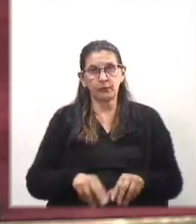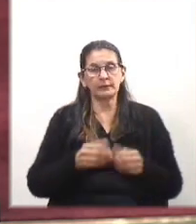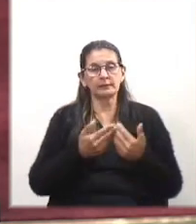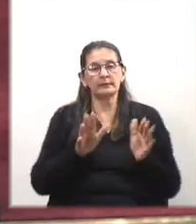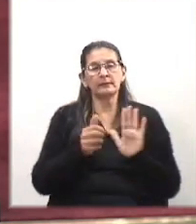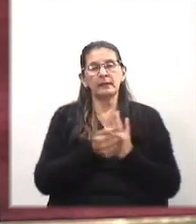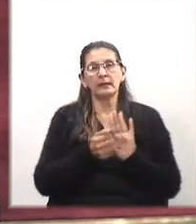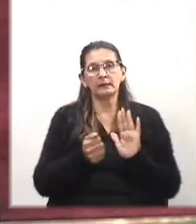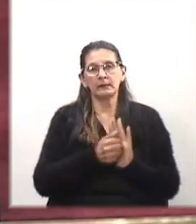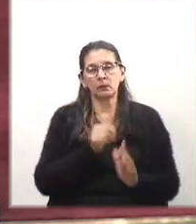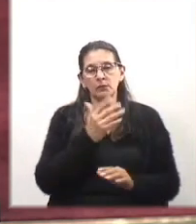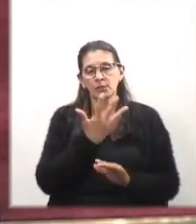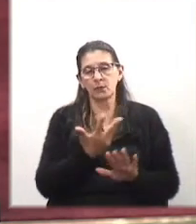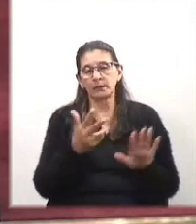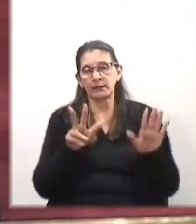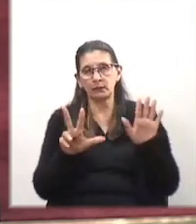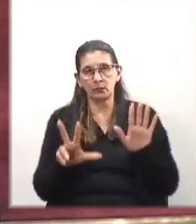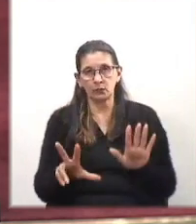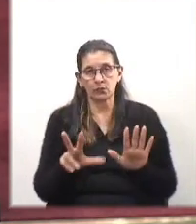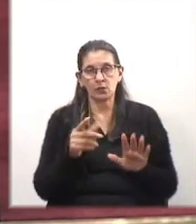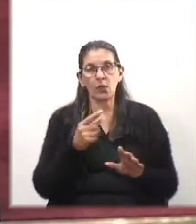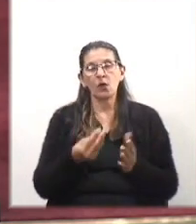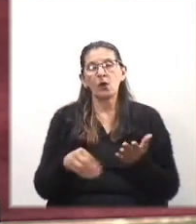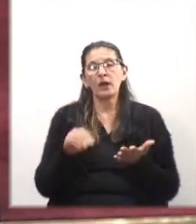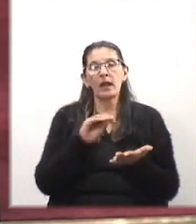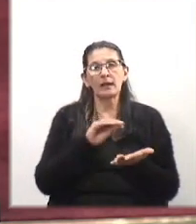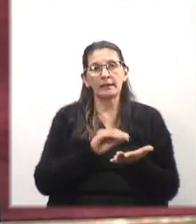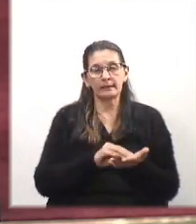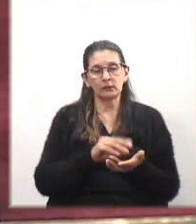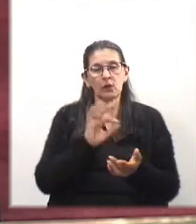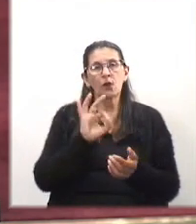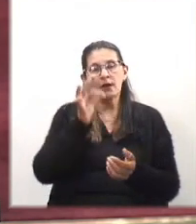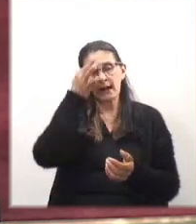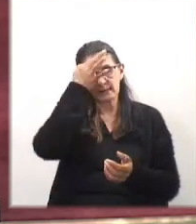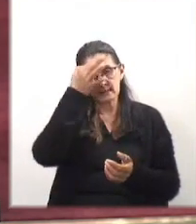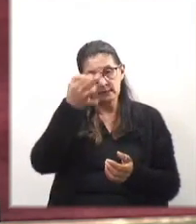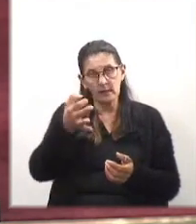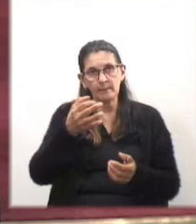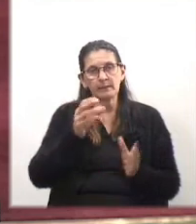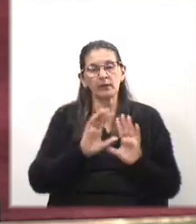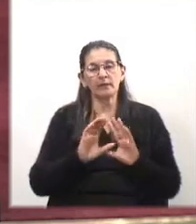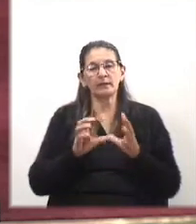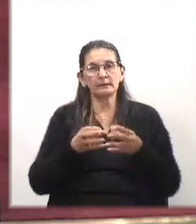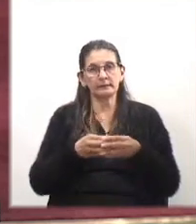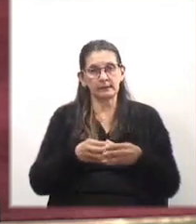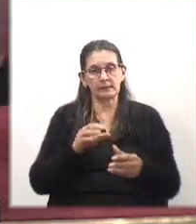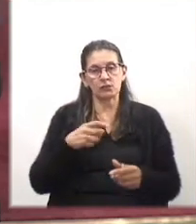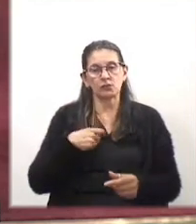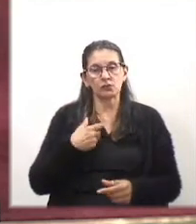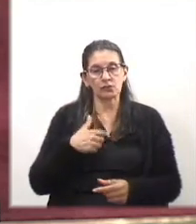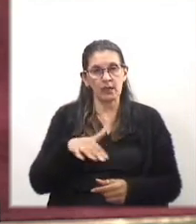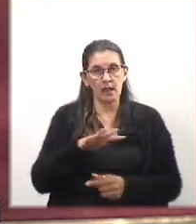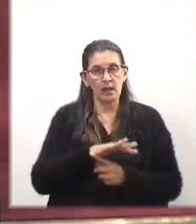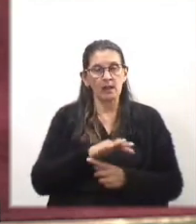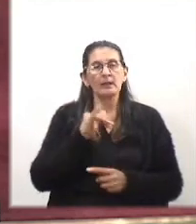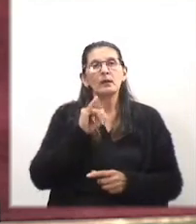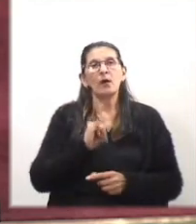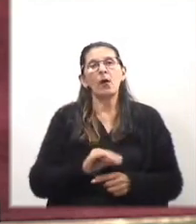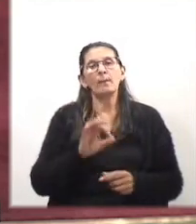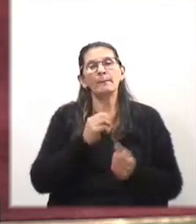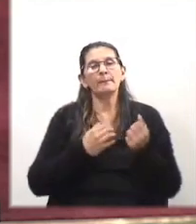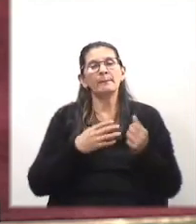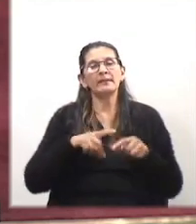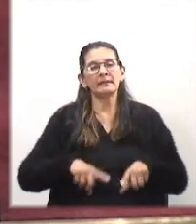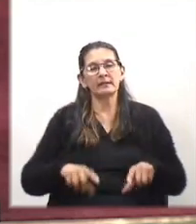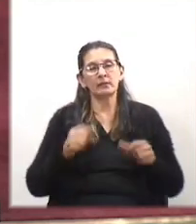al artículo 58, con el agregado del previo asesoramiento de la Agencia Reguladora Social o el Ministerio de